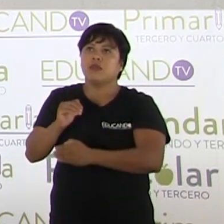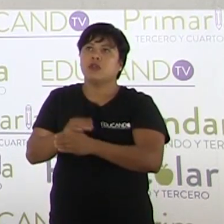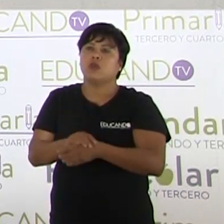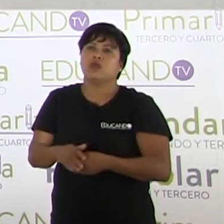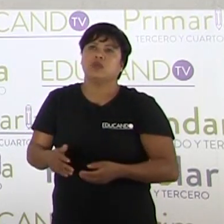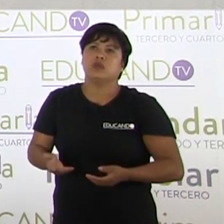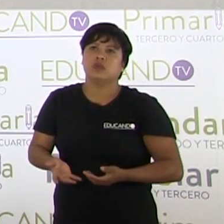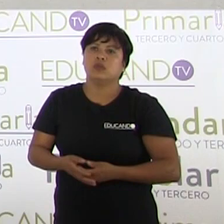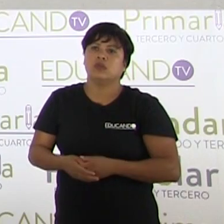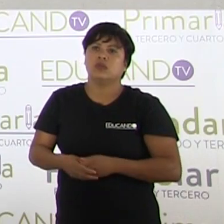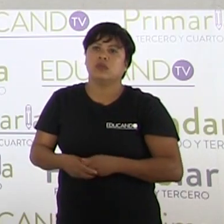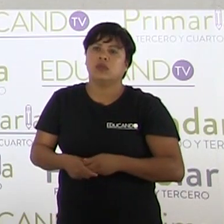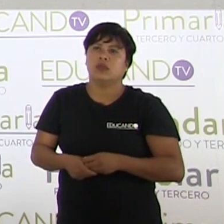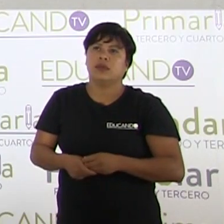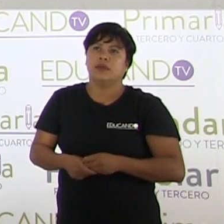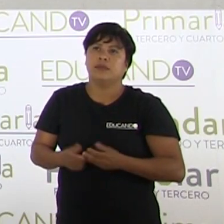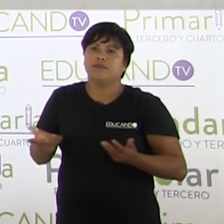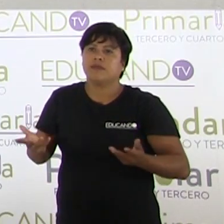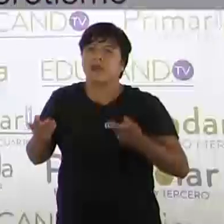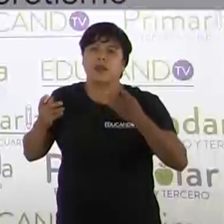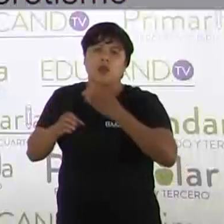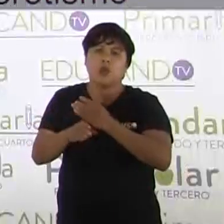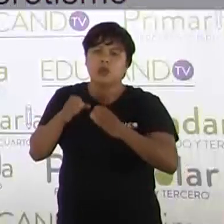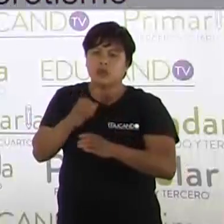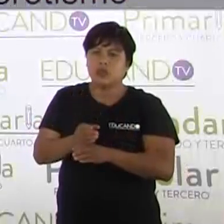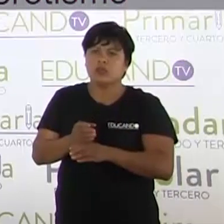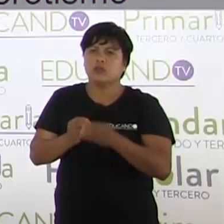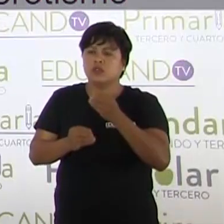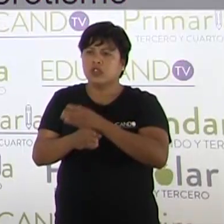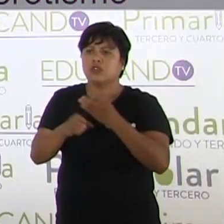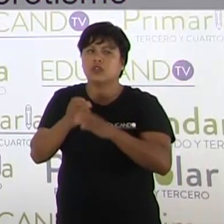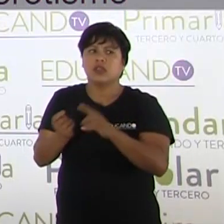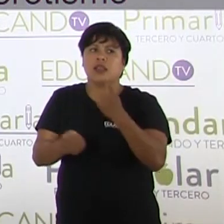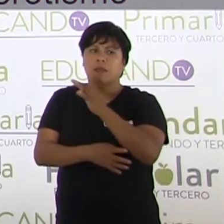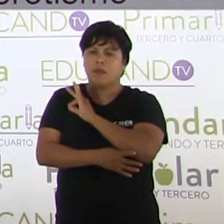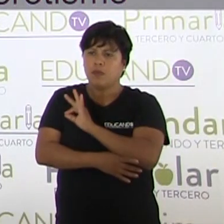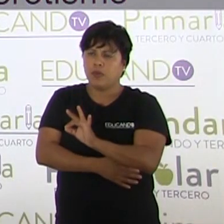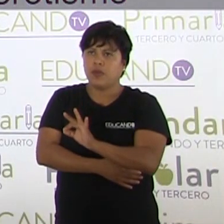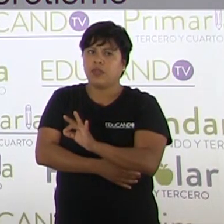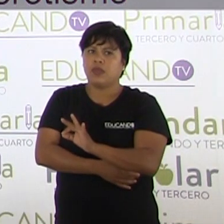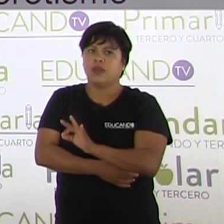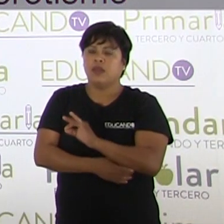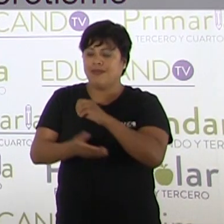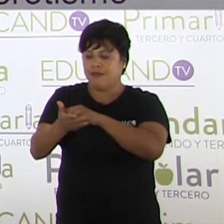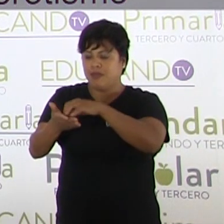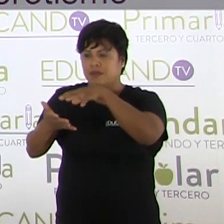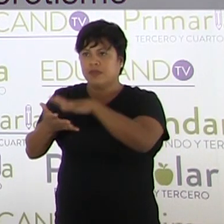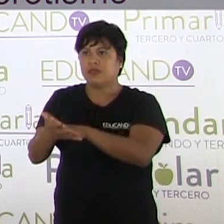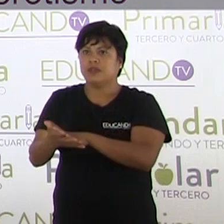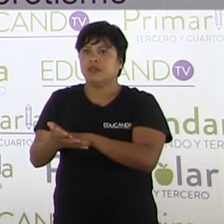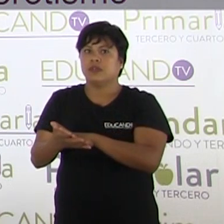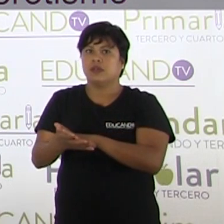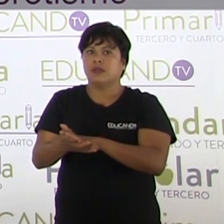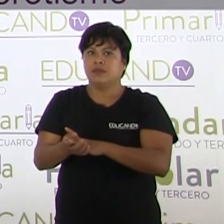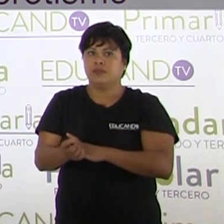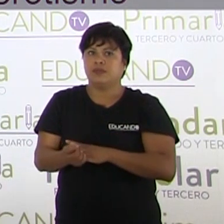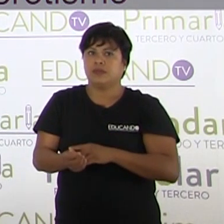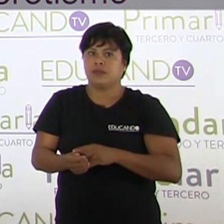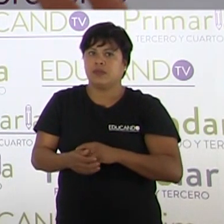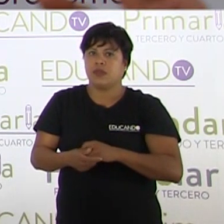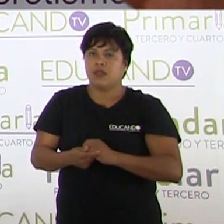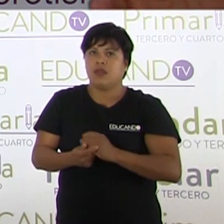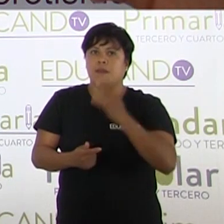también de fuentes que pueden plasmarse en